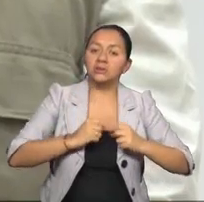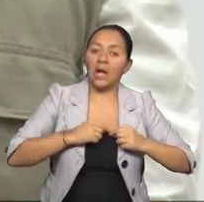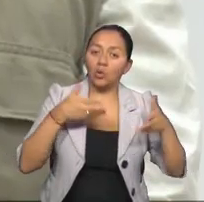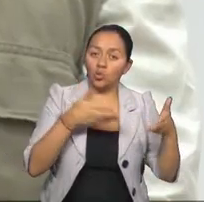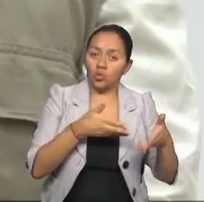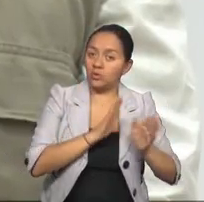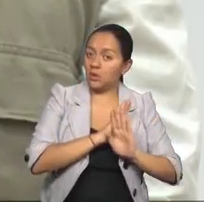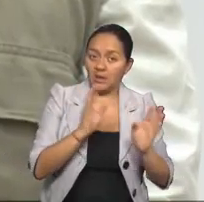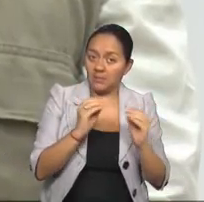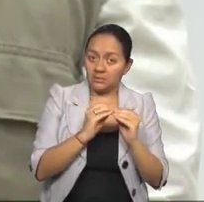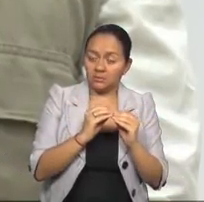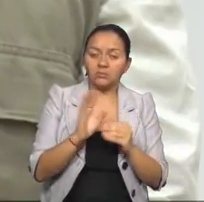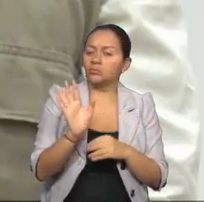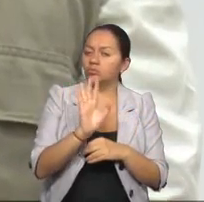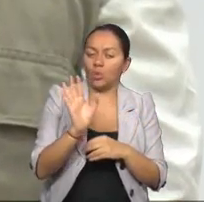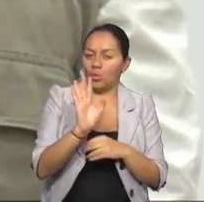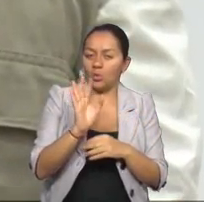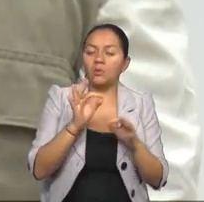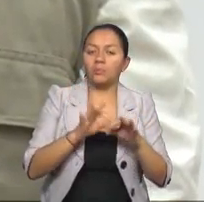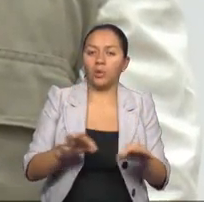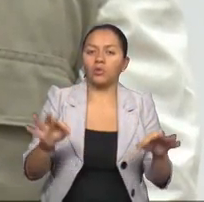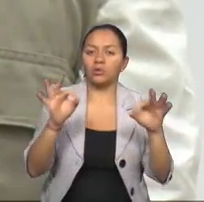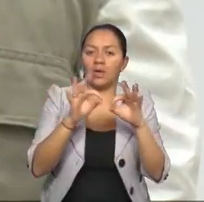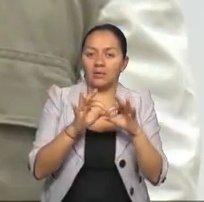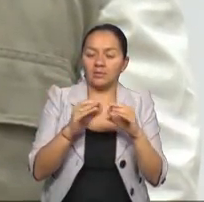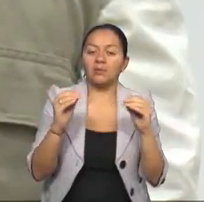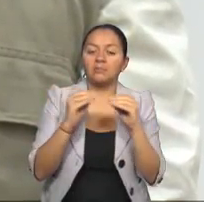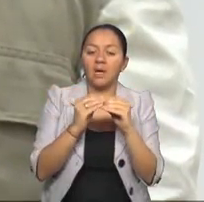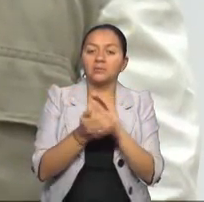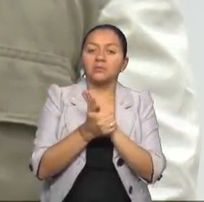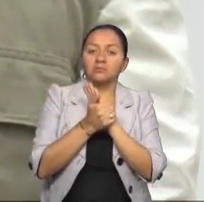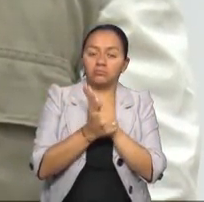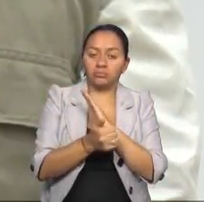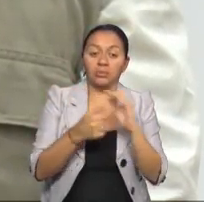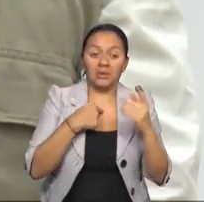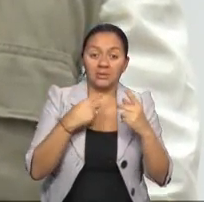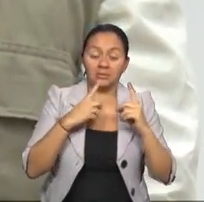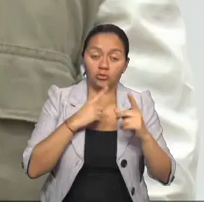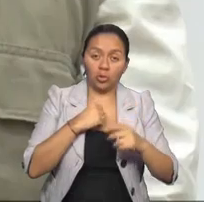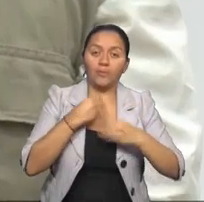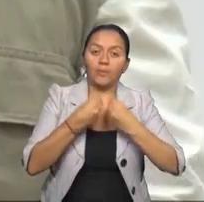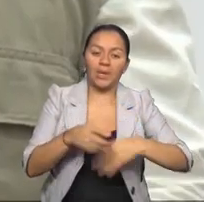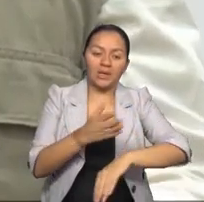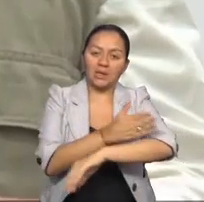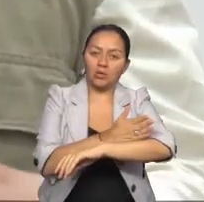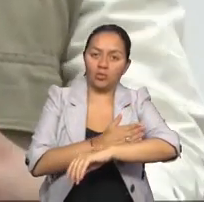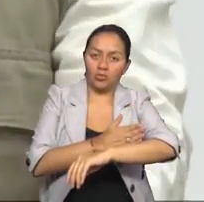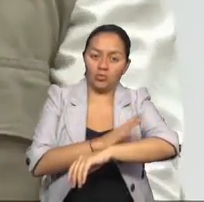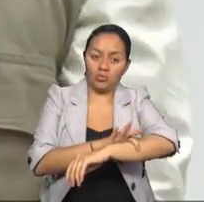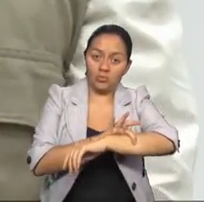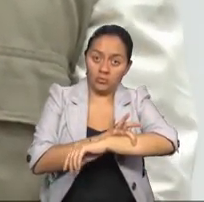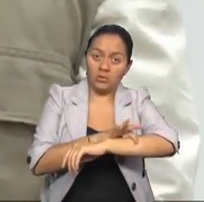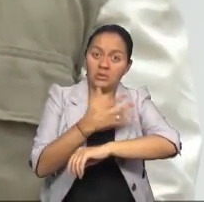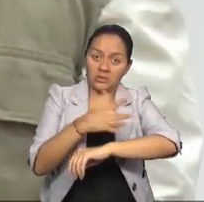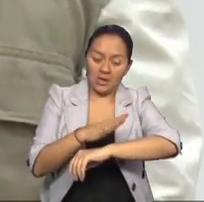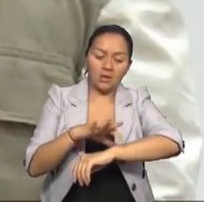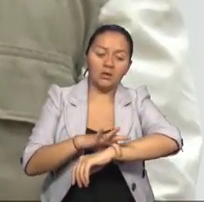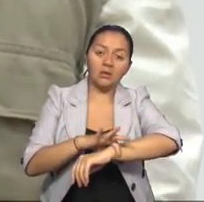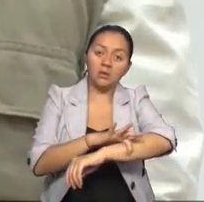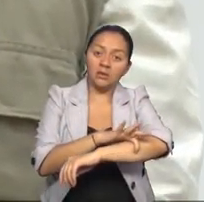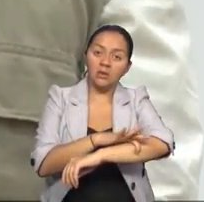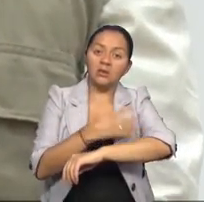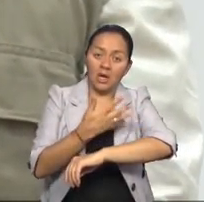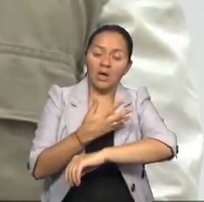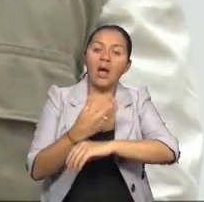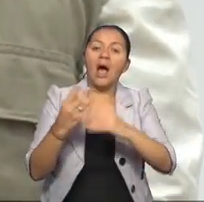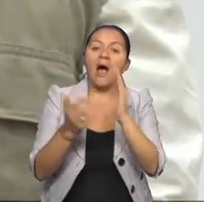la fortalecer habilidades y capacidades en esta persona sino que debe lanzarlo hacia la inclusión social